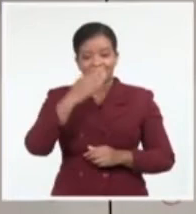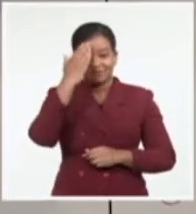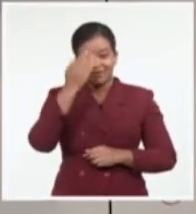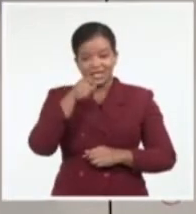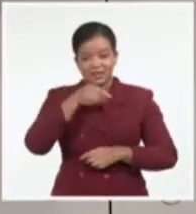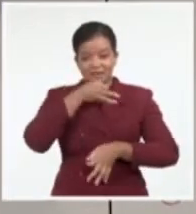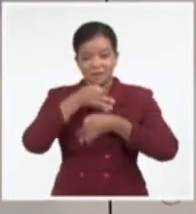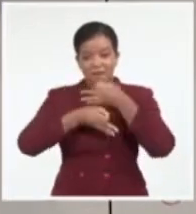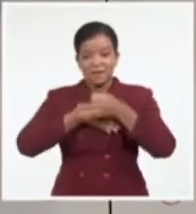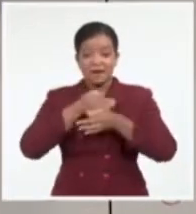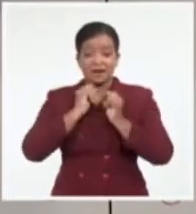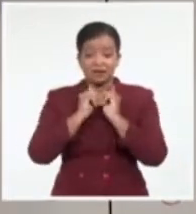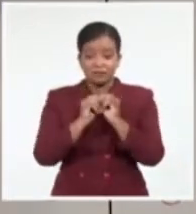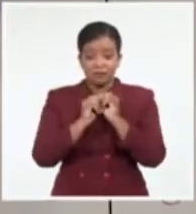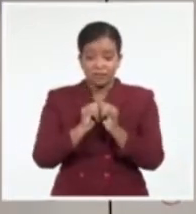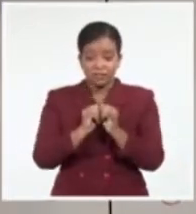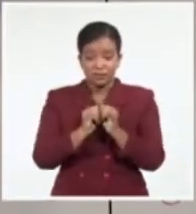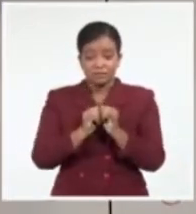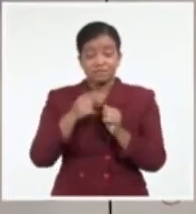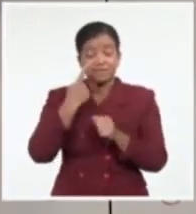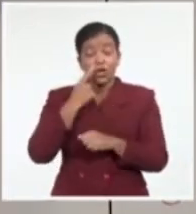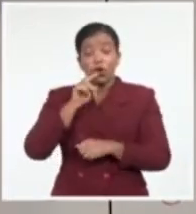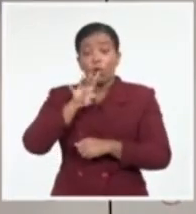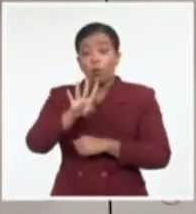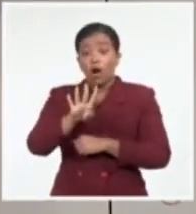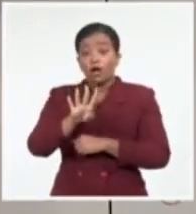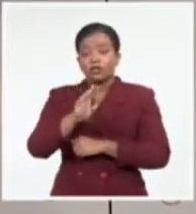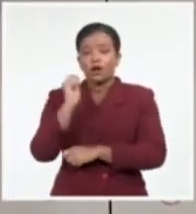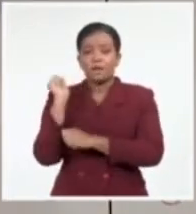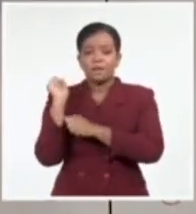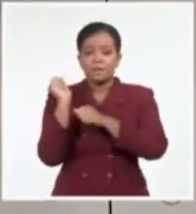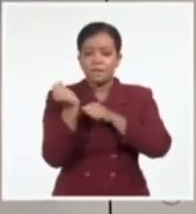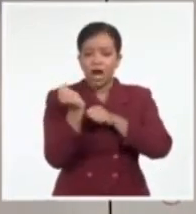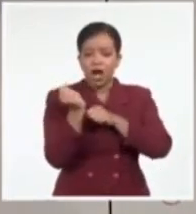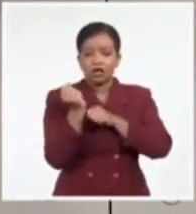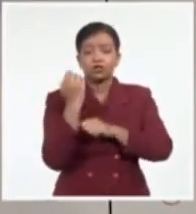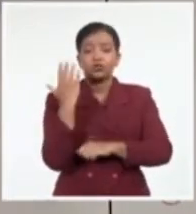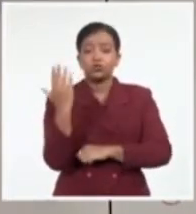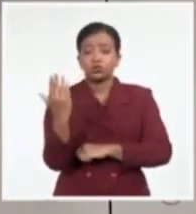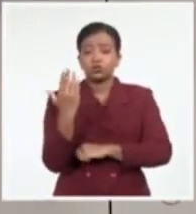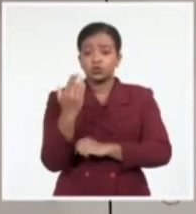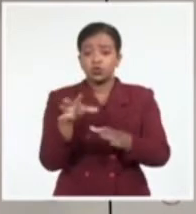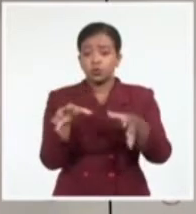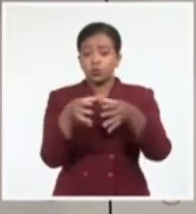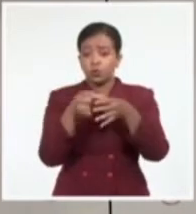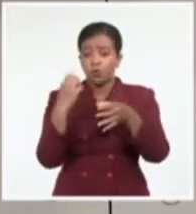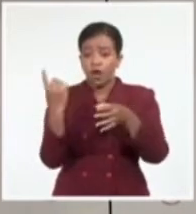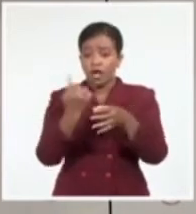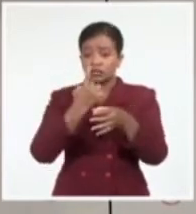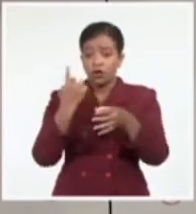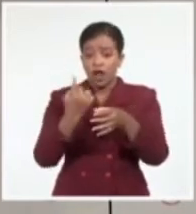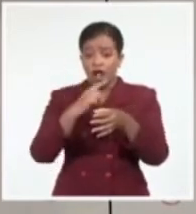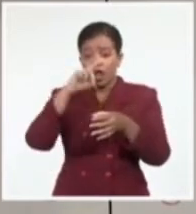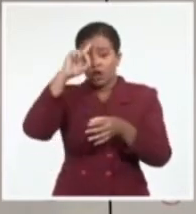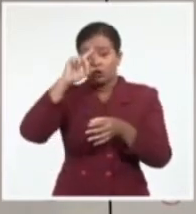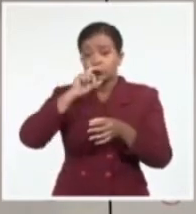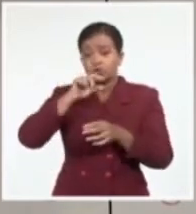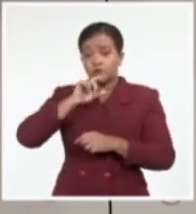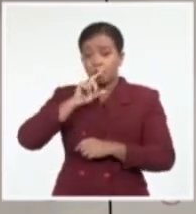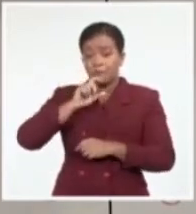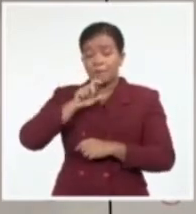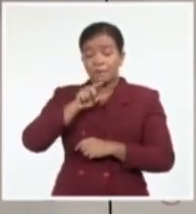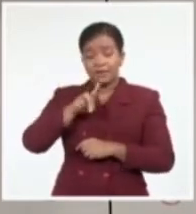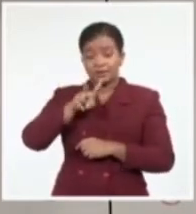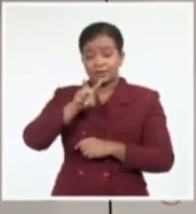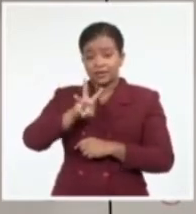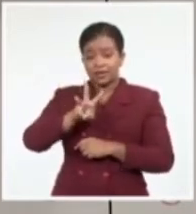por este contacto en vivo. Y uno de los cuatro lanzadores zurdos que permanece en la preselección nacional sub-23 es el espirituano Alex Guerra, quien domina